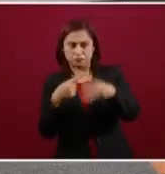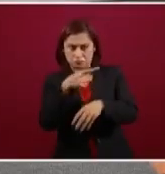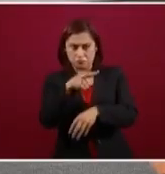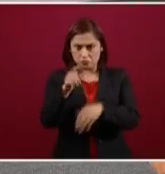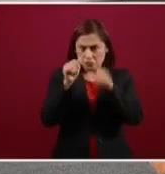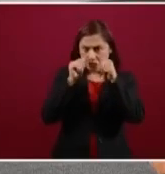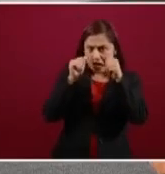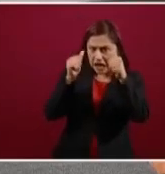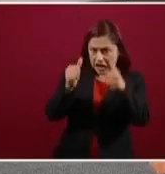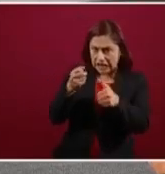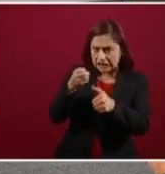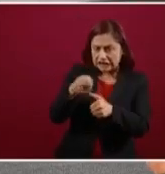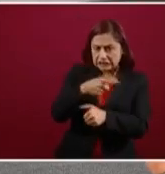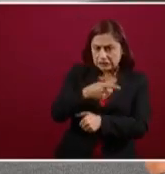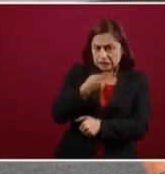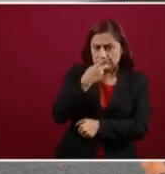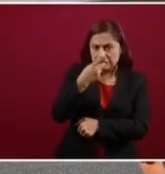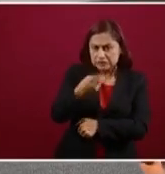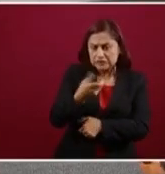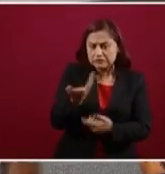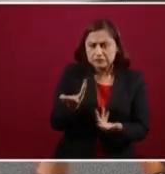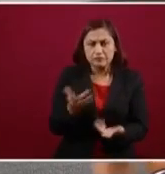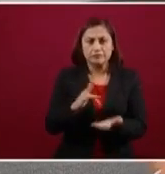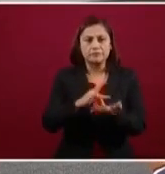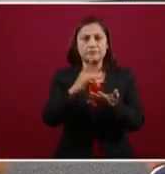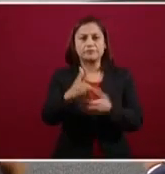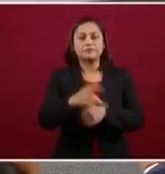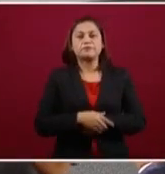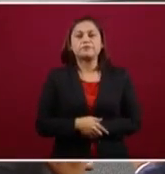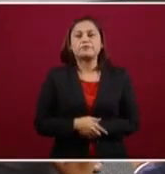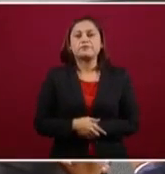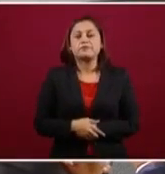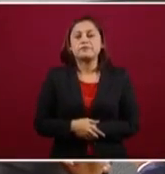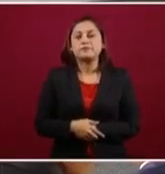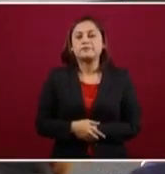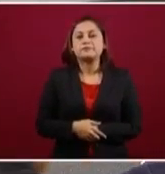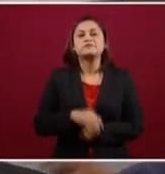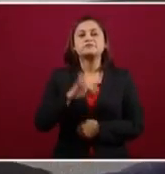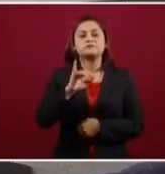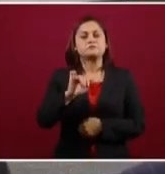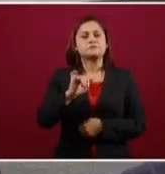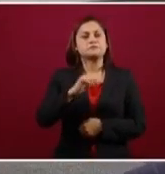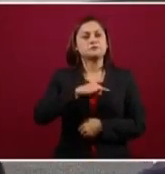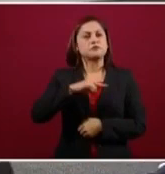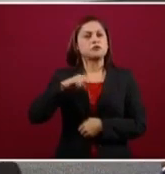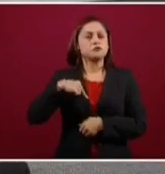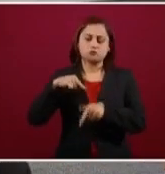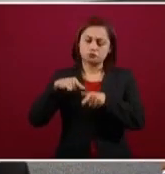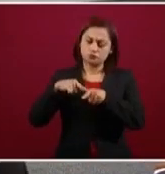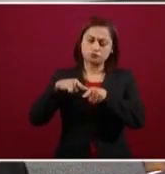Muchas gracias. Sí, vamos nosotros a continuar con la transformación del país,